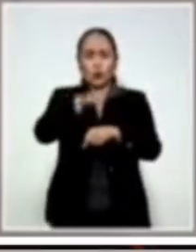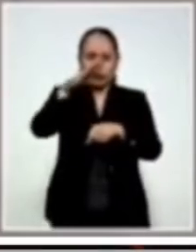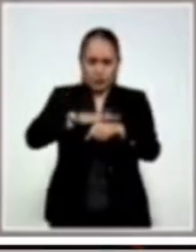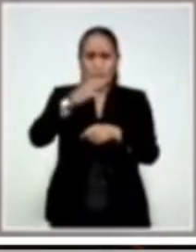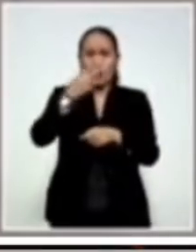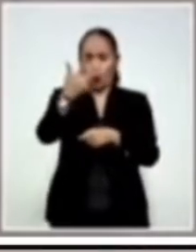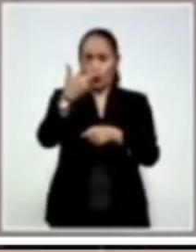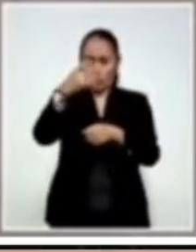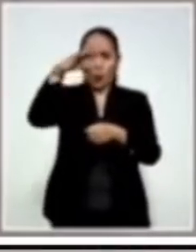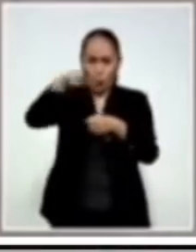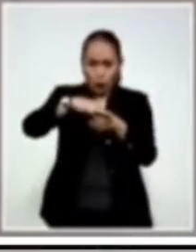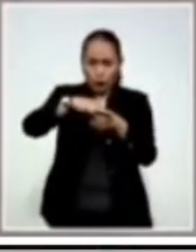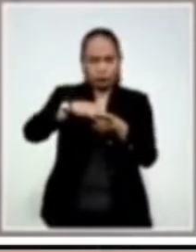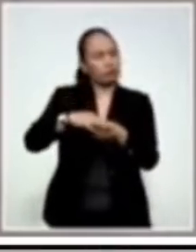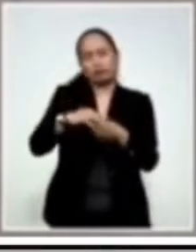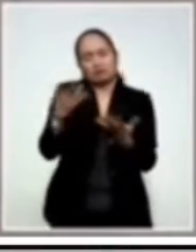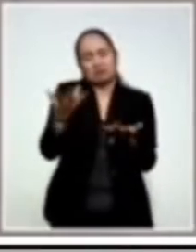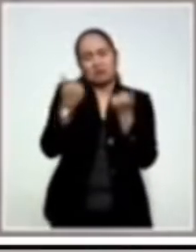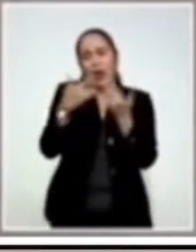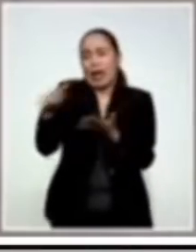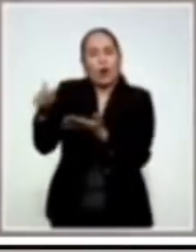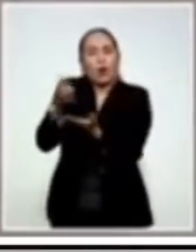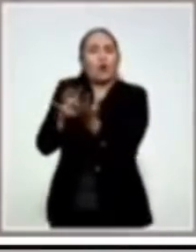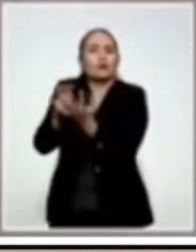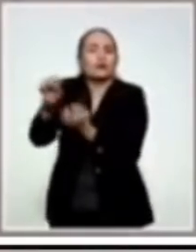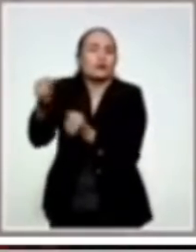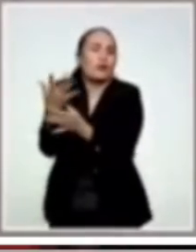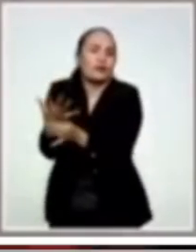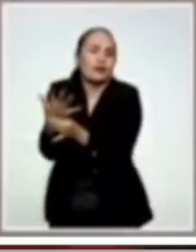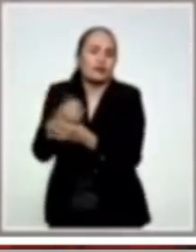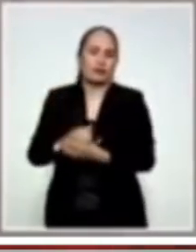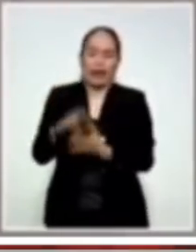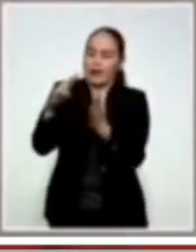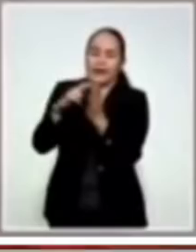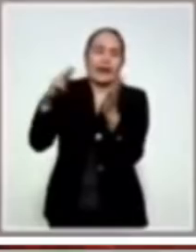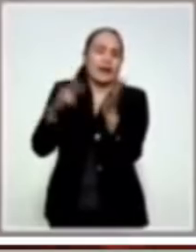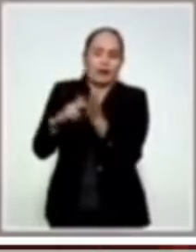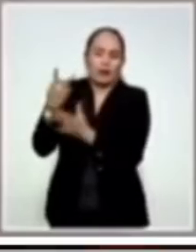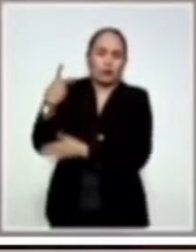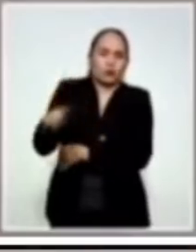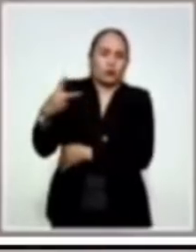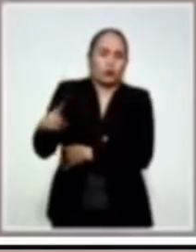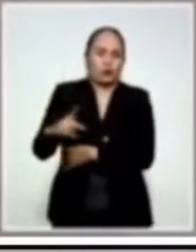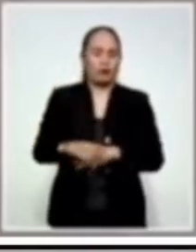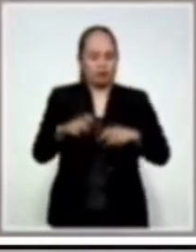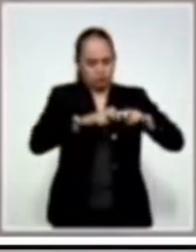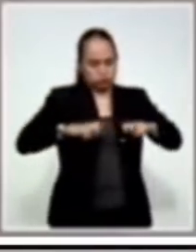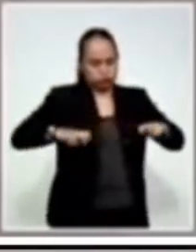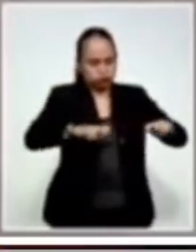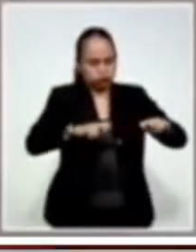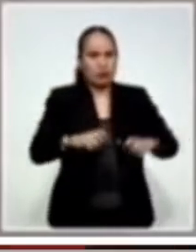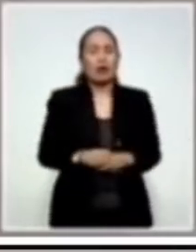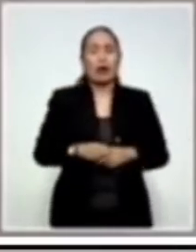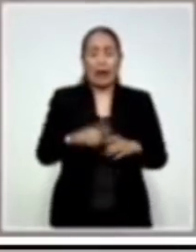que exige la Constitución. Es una regla constitucional que el Pleno de la Corte no